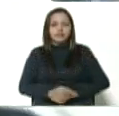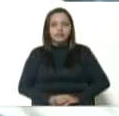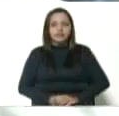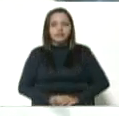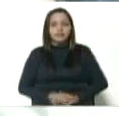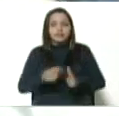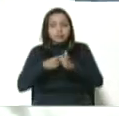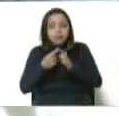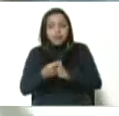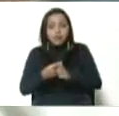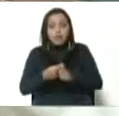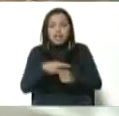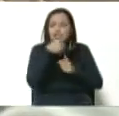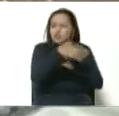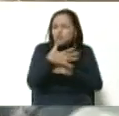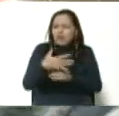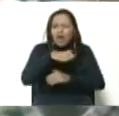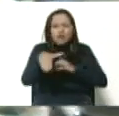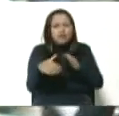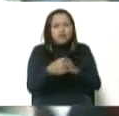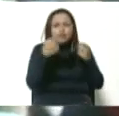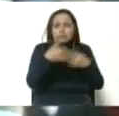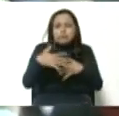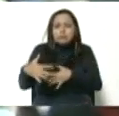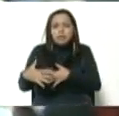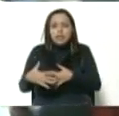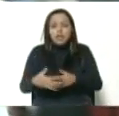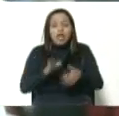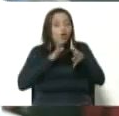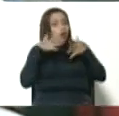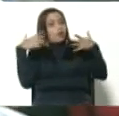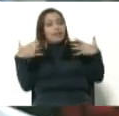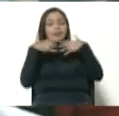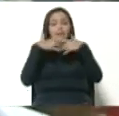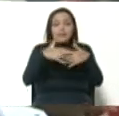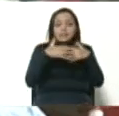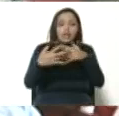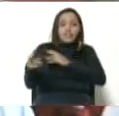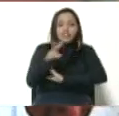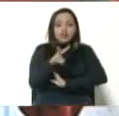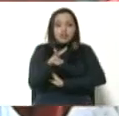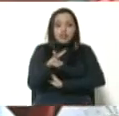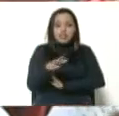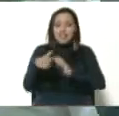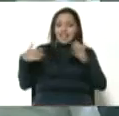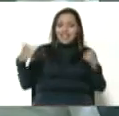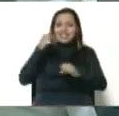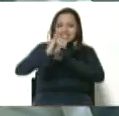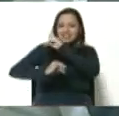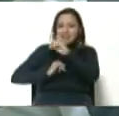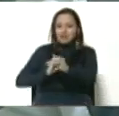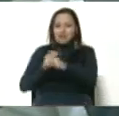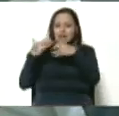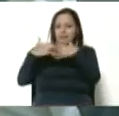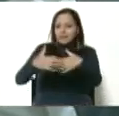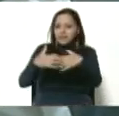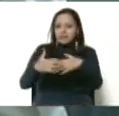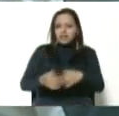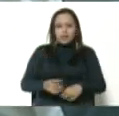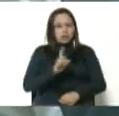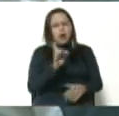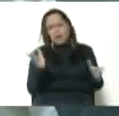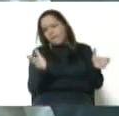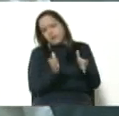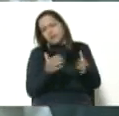condiciones de hiperinflación, resulta que los empresarios venezolanos, los grandes empresarios, las grandes transnacionales, no estamos hablando del pequeño